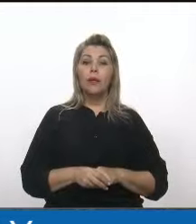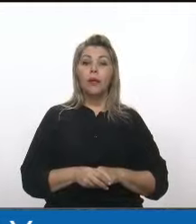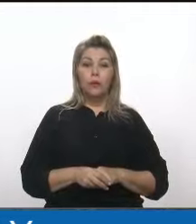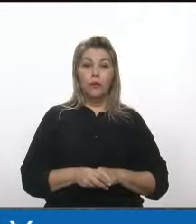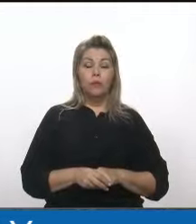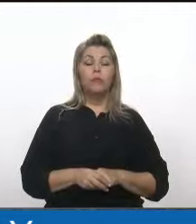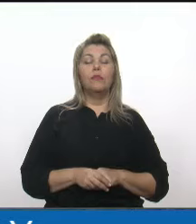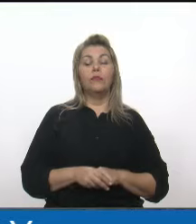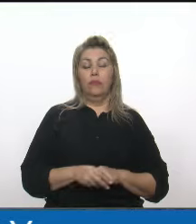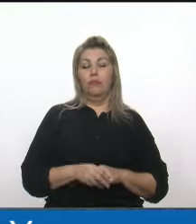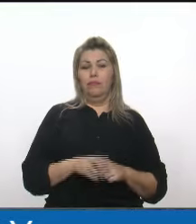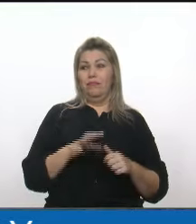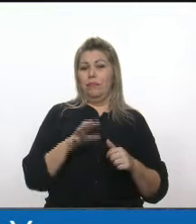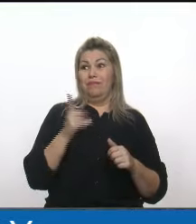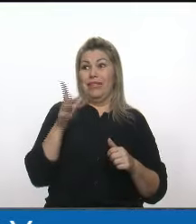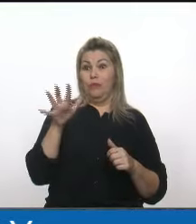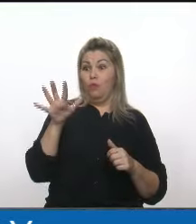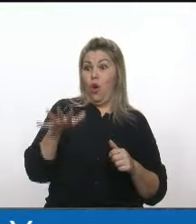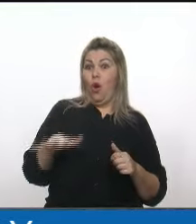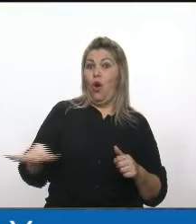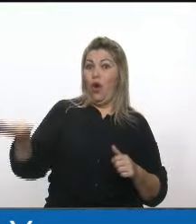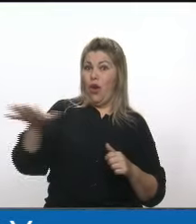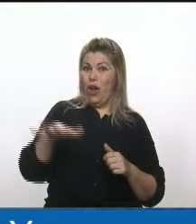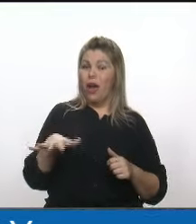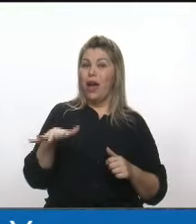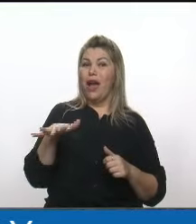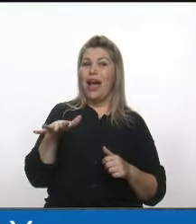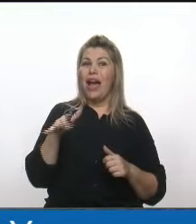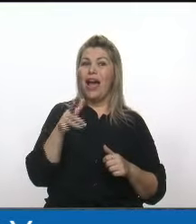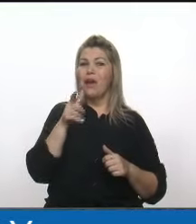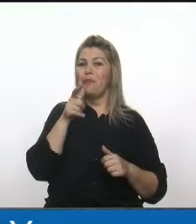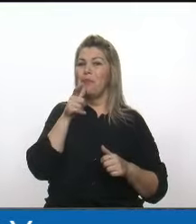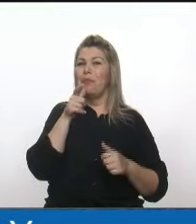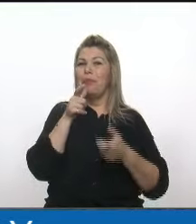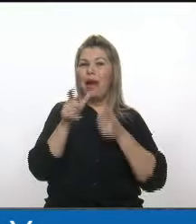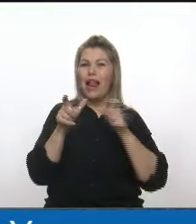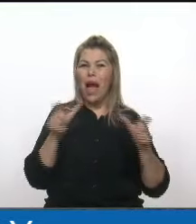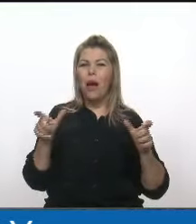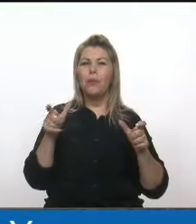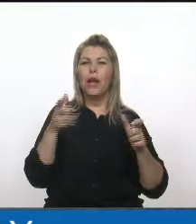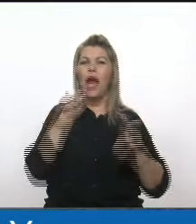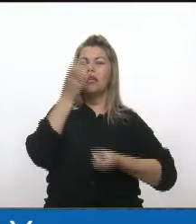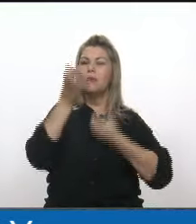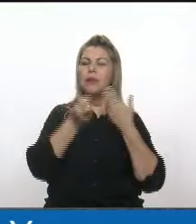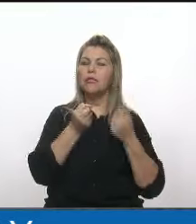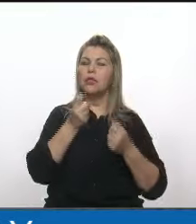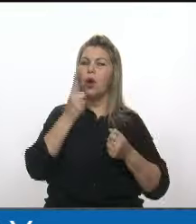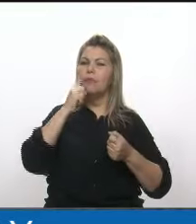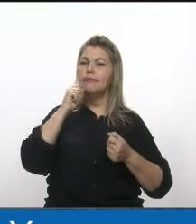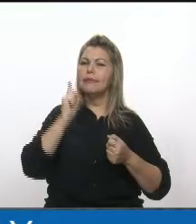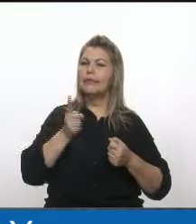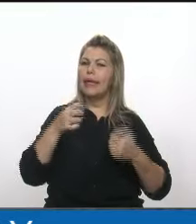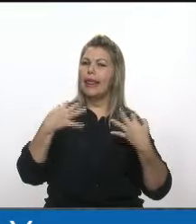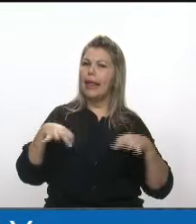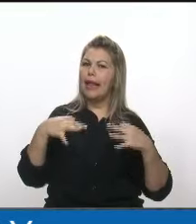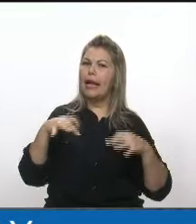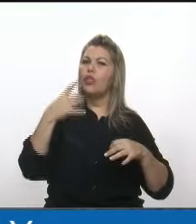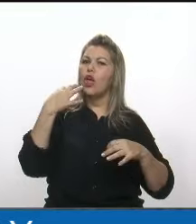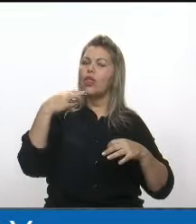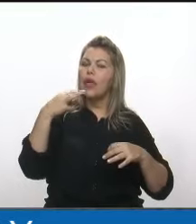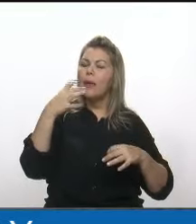otras cuestiones no es una región donde la palabra las expresiones pesan mucho y eso requiere un cuidado